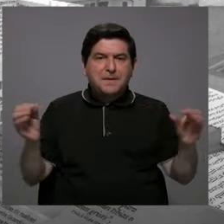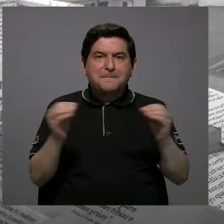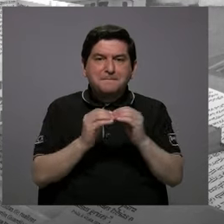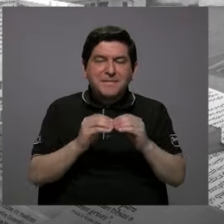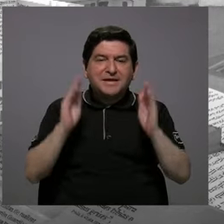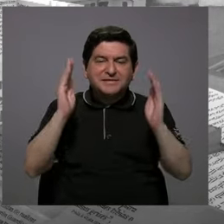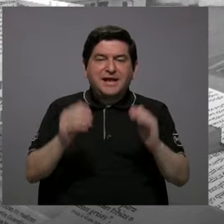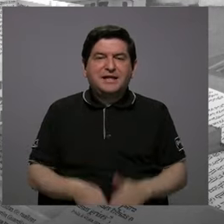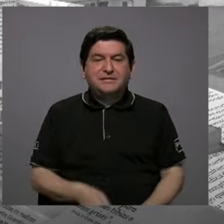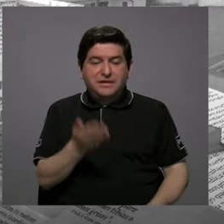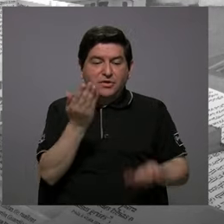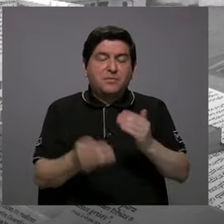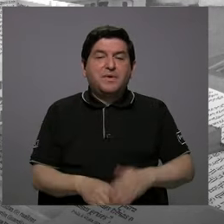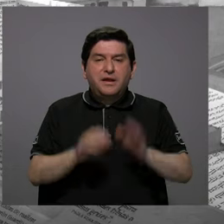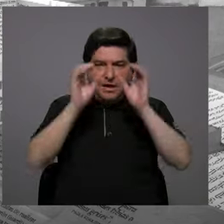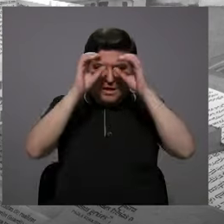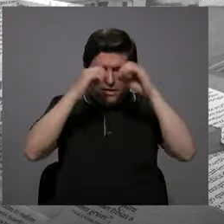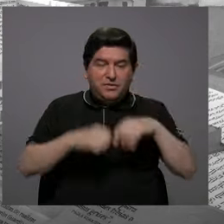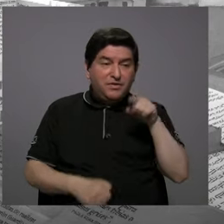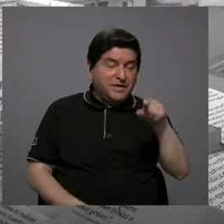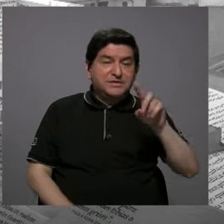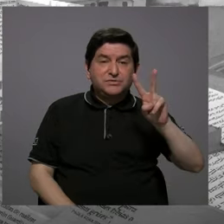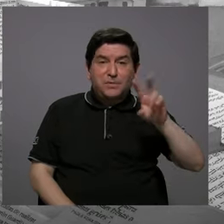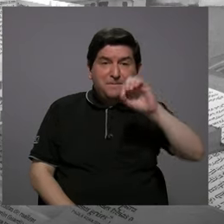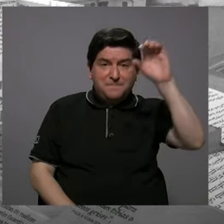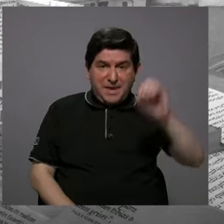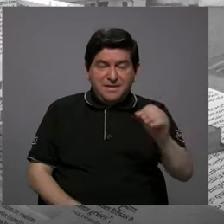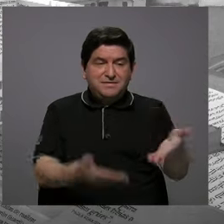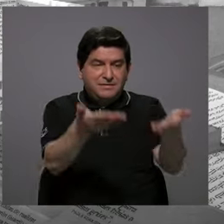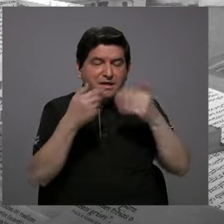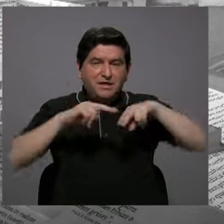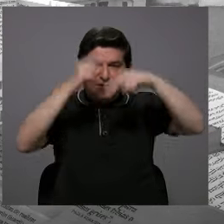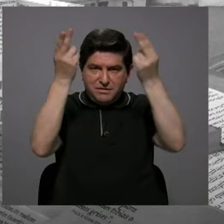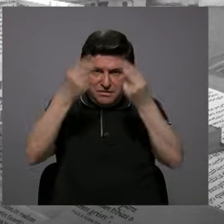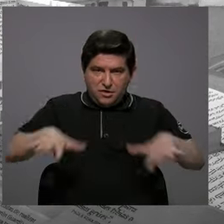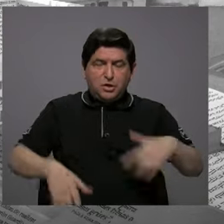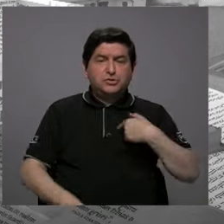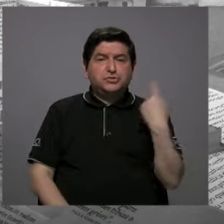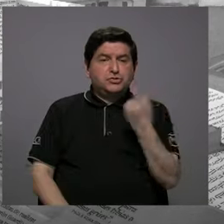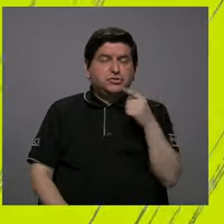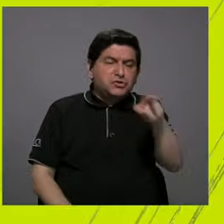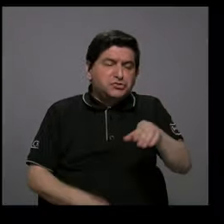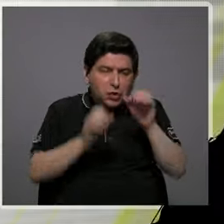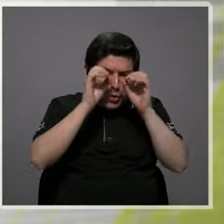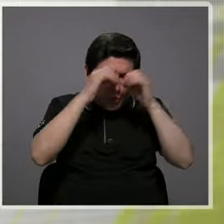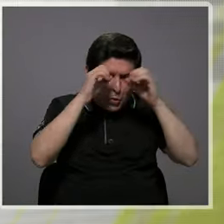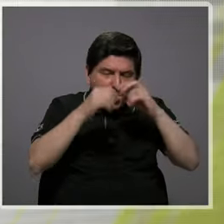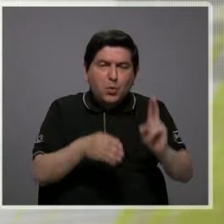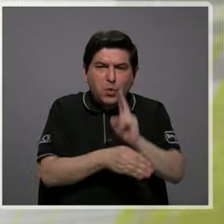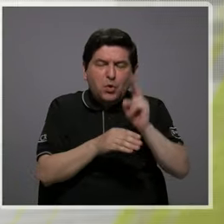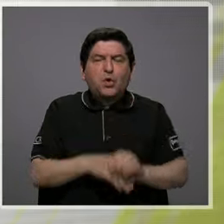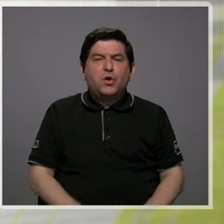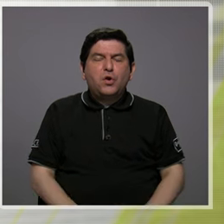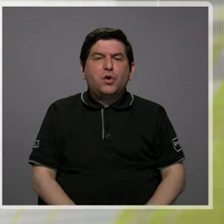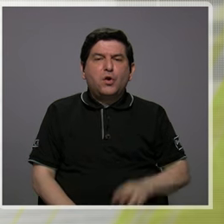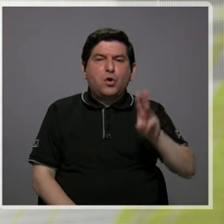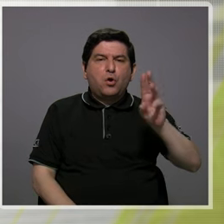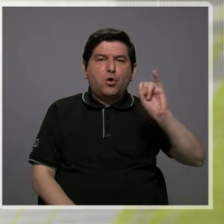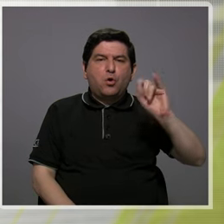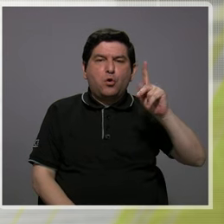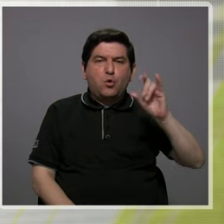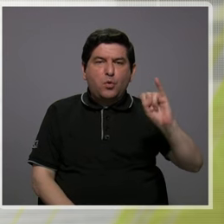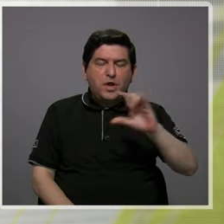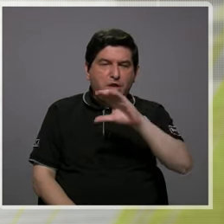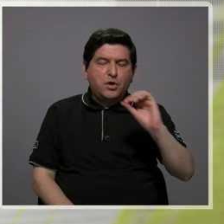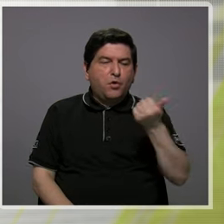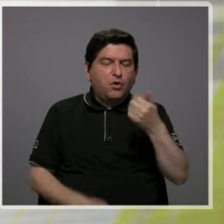Google Google ocupa un 20% de lo que internet nos provee Y si solo me quedo googleando mirando Wikipedia o redes sociales me pierdo